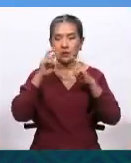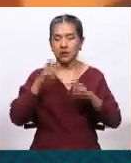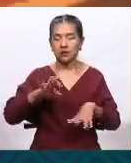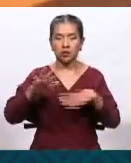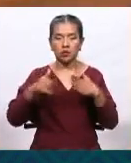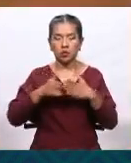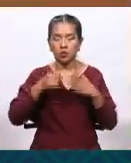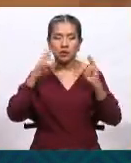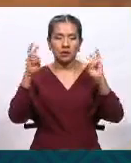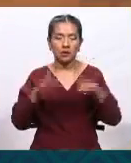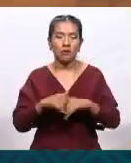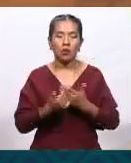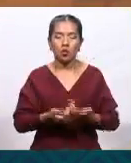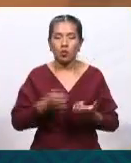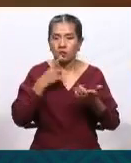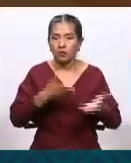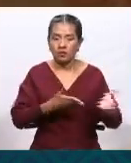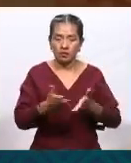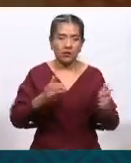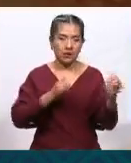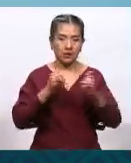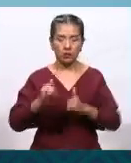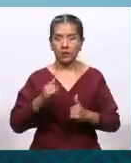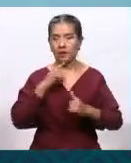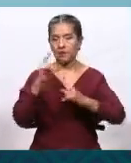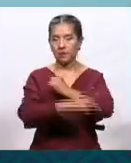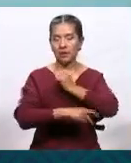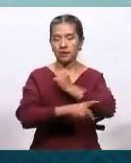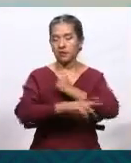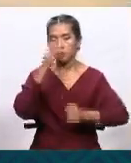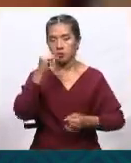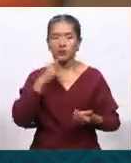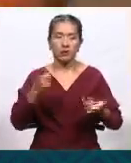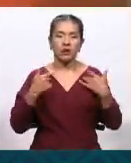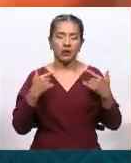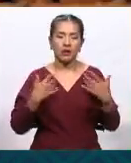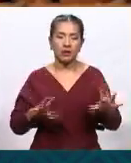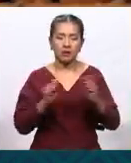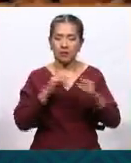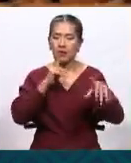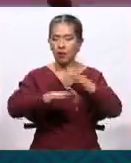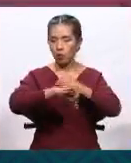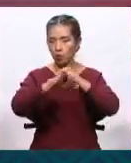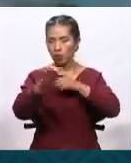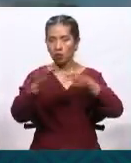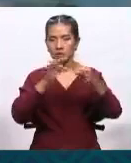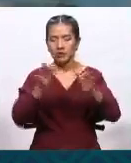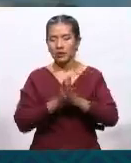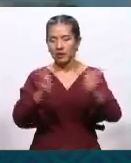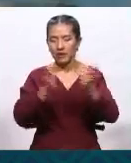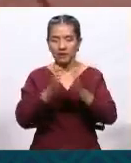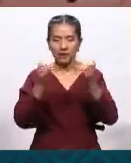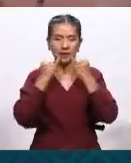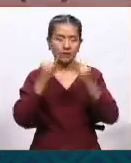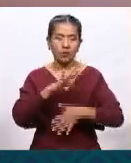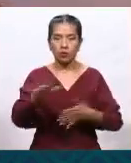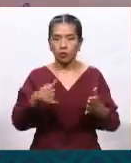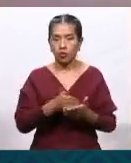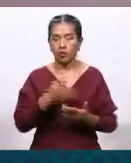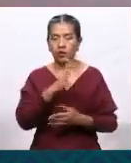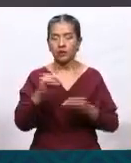recorran 6 destinos en el país. Ellos van a tener la posibilidad, por un lado, de promocionar y difundir el destino turístico Bolivia,